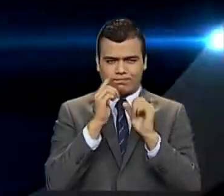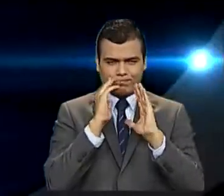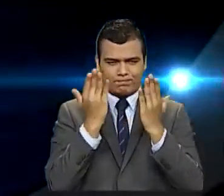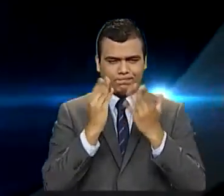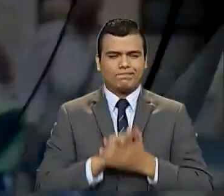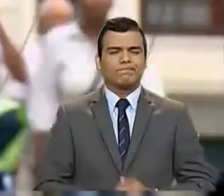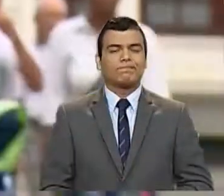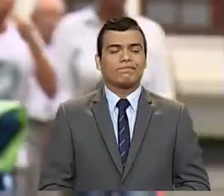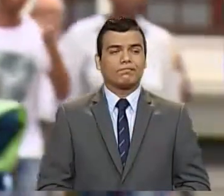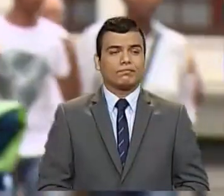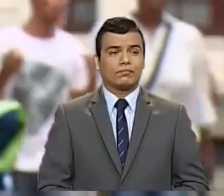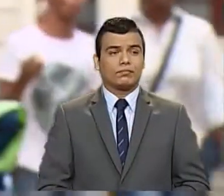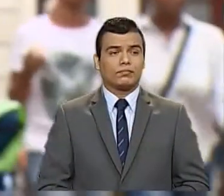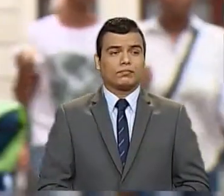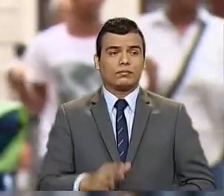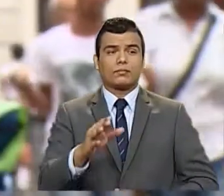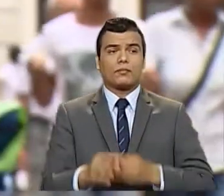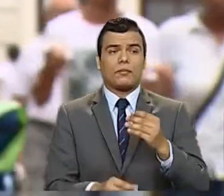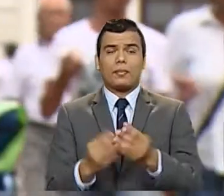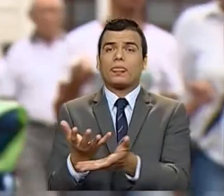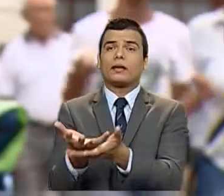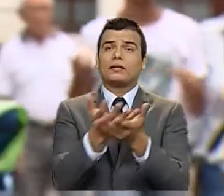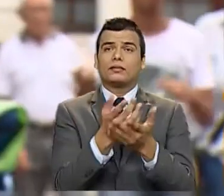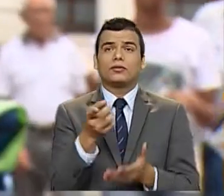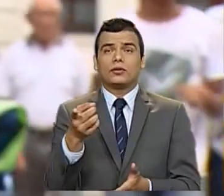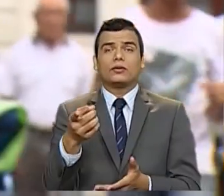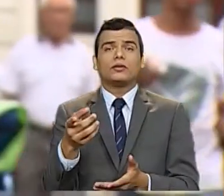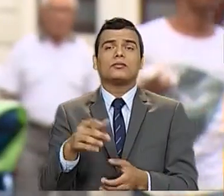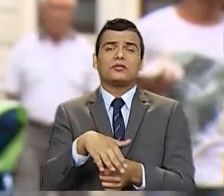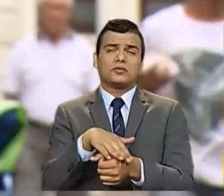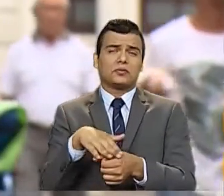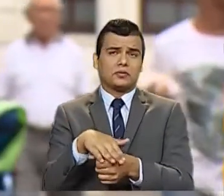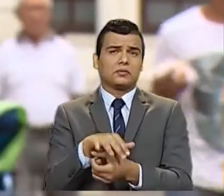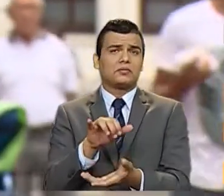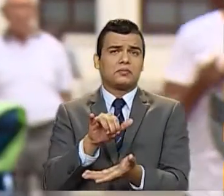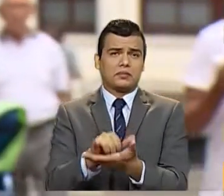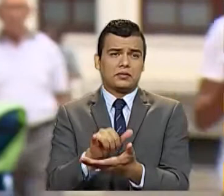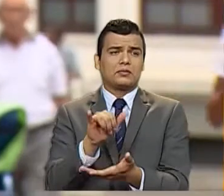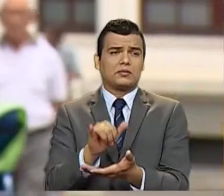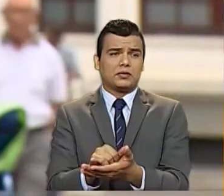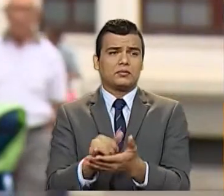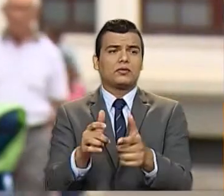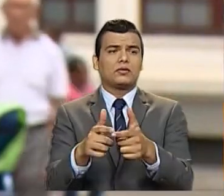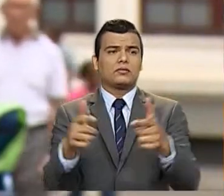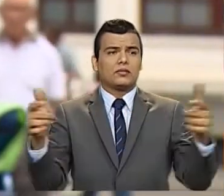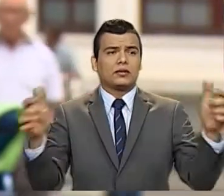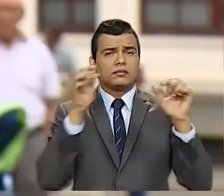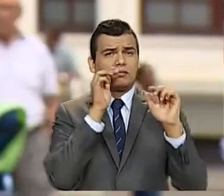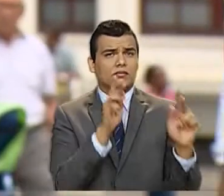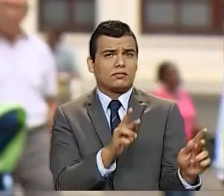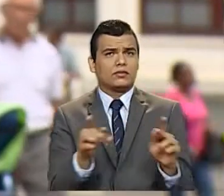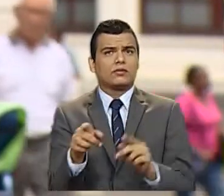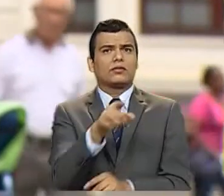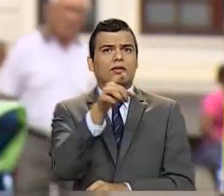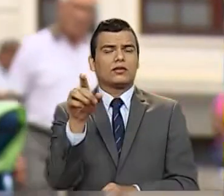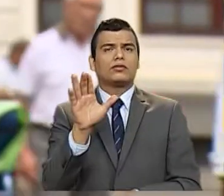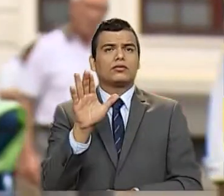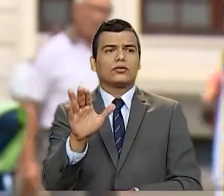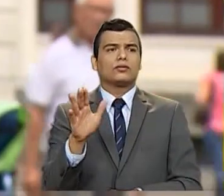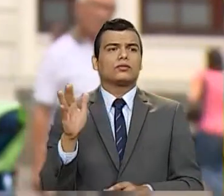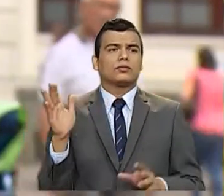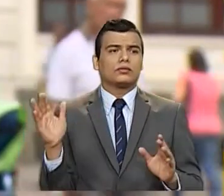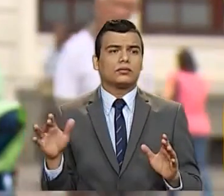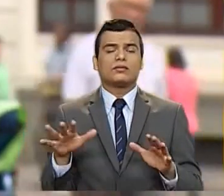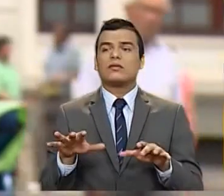Zamora. En Quibdó la situación no es distinta, cada vez son más los vendedores ambulantes que ocupan el